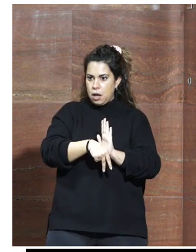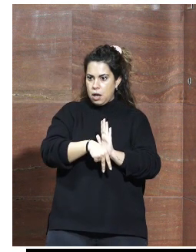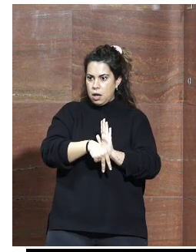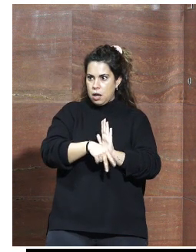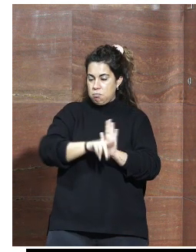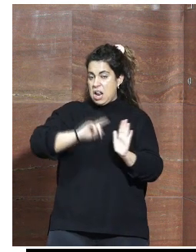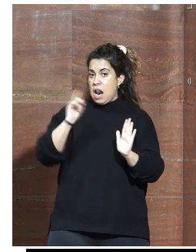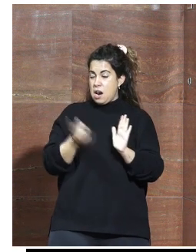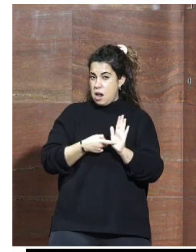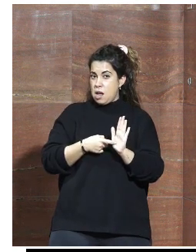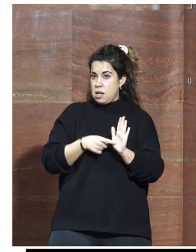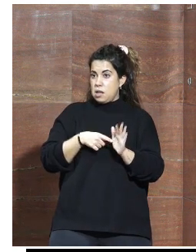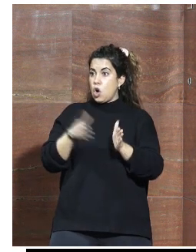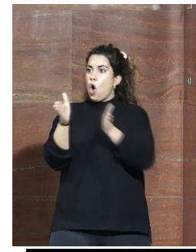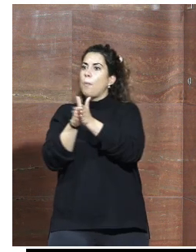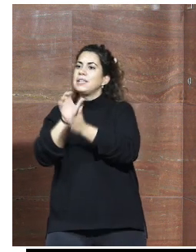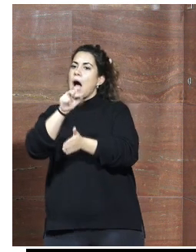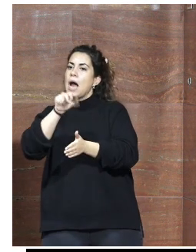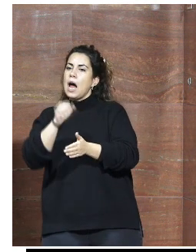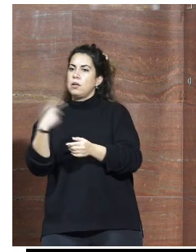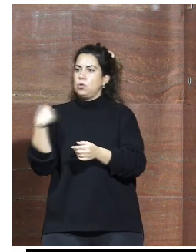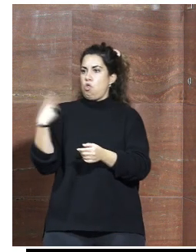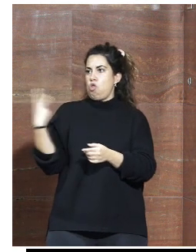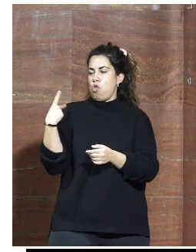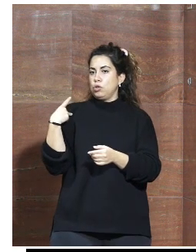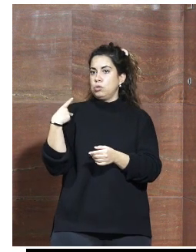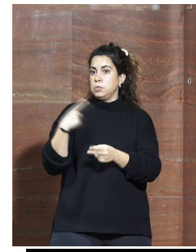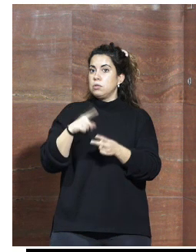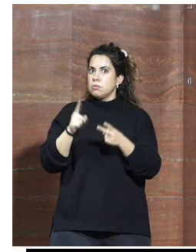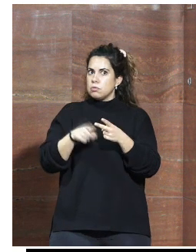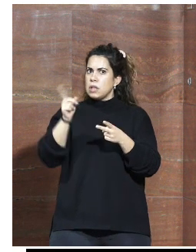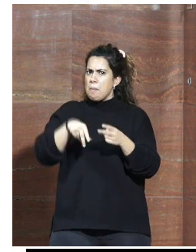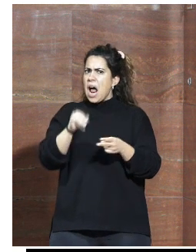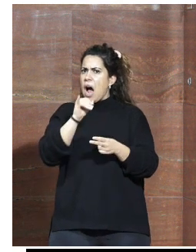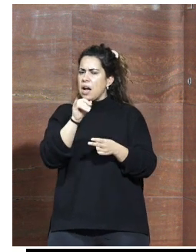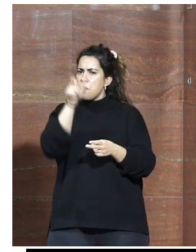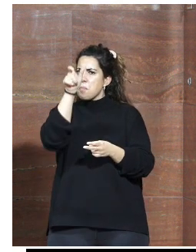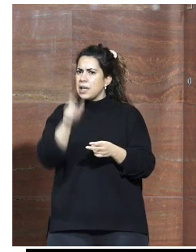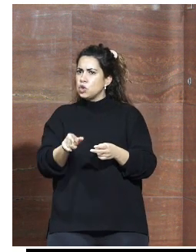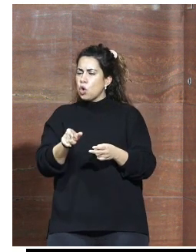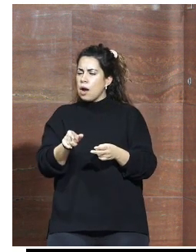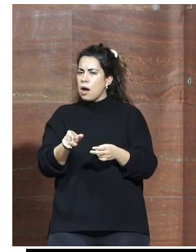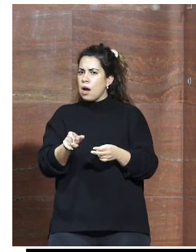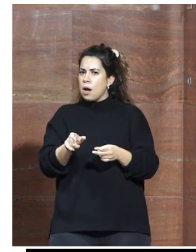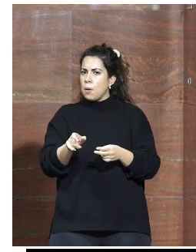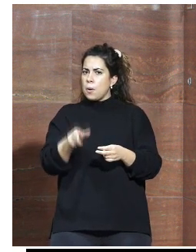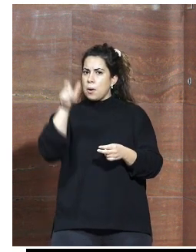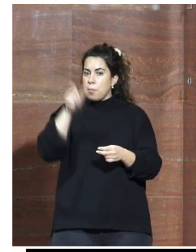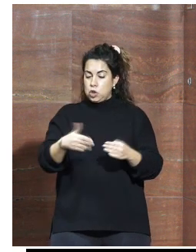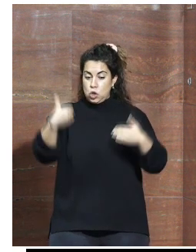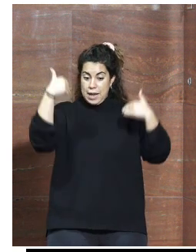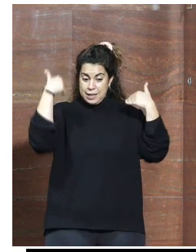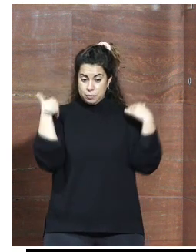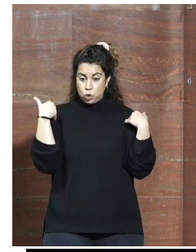caso de mi compañera Ana y yo, sino también existe la figura de la persona que va a encargarse de establecer